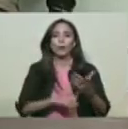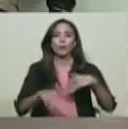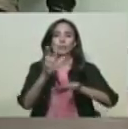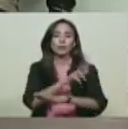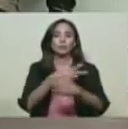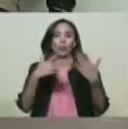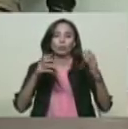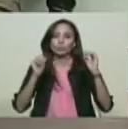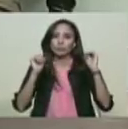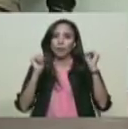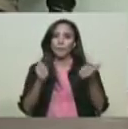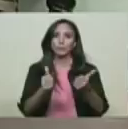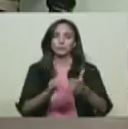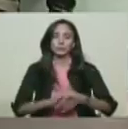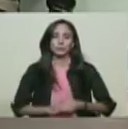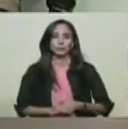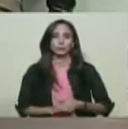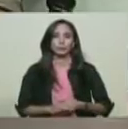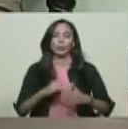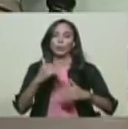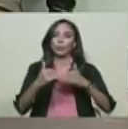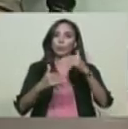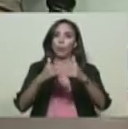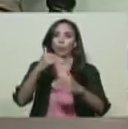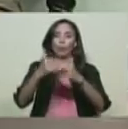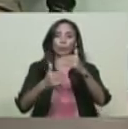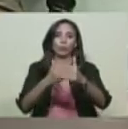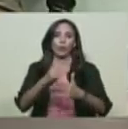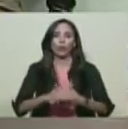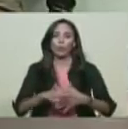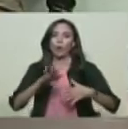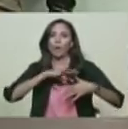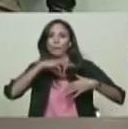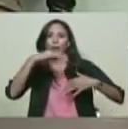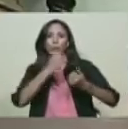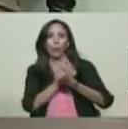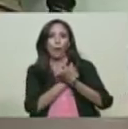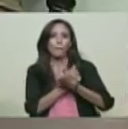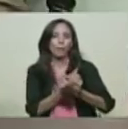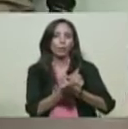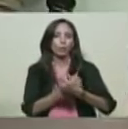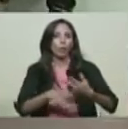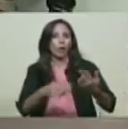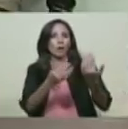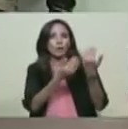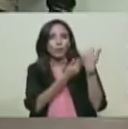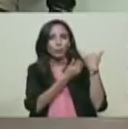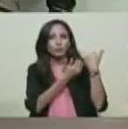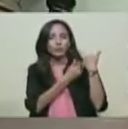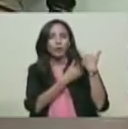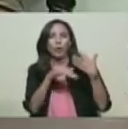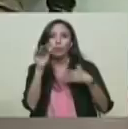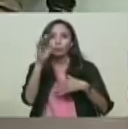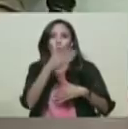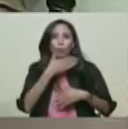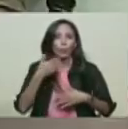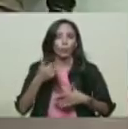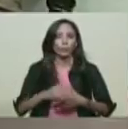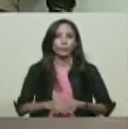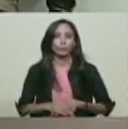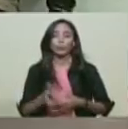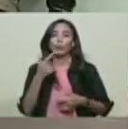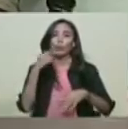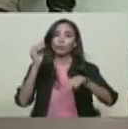pie, a buen paso, con buen espíritu, con mucho optimismo, con mucha fuerza de futuro. Venezuela, yo te